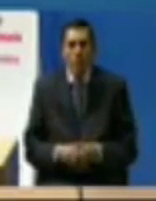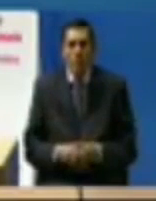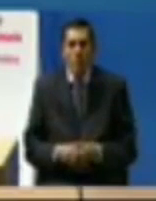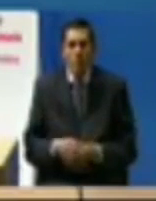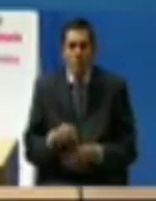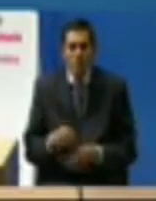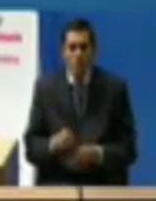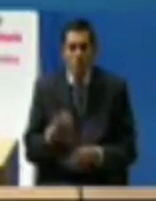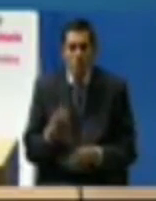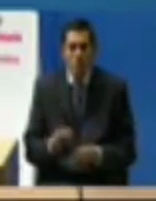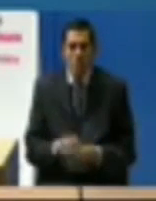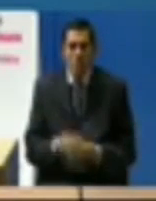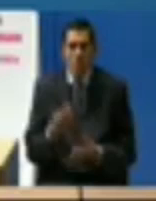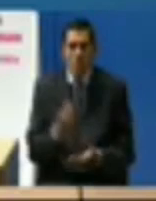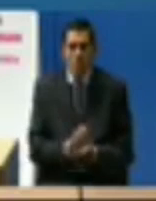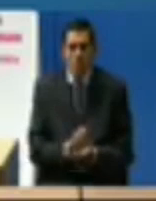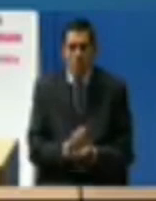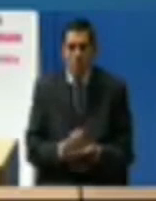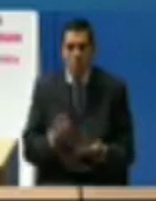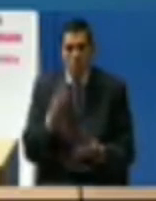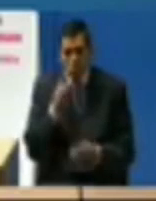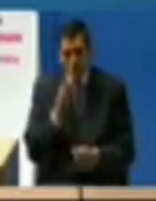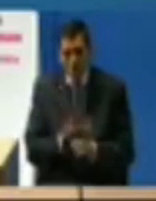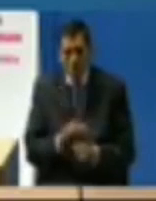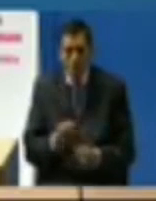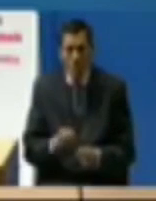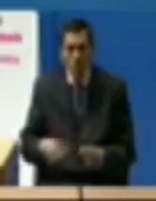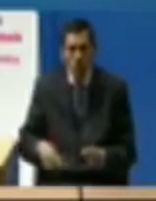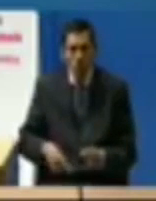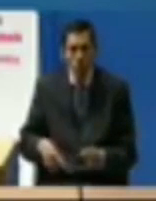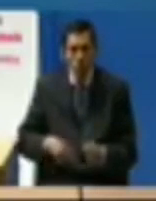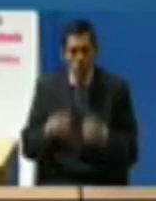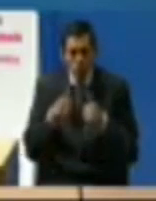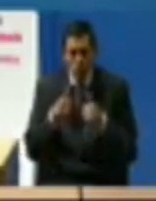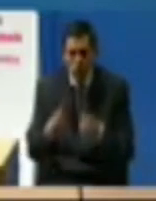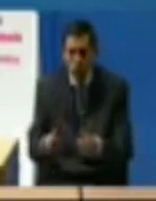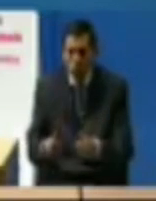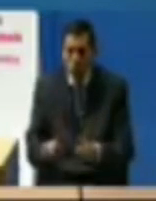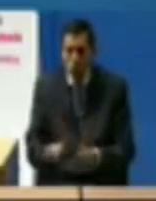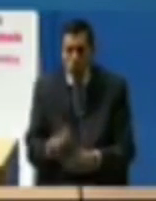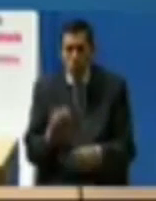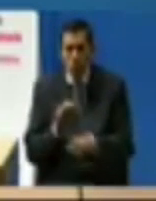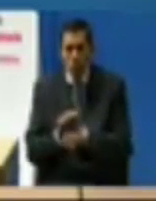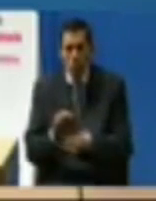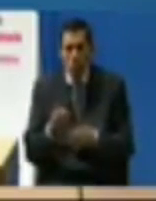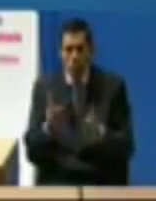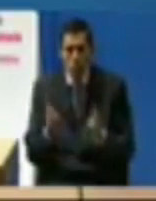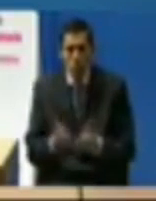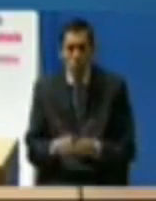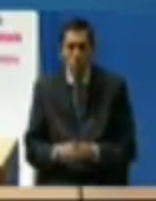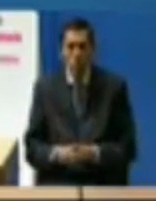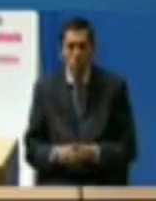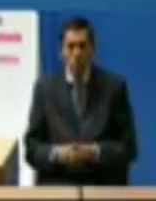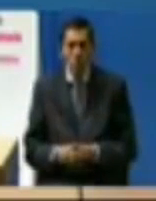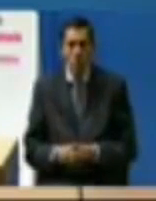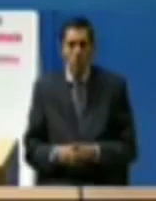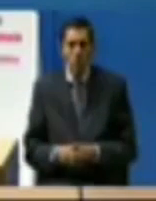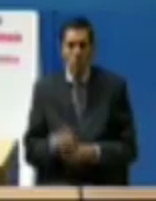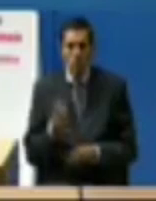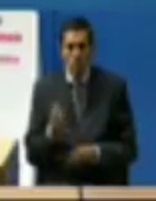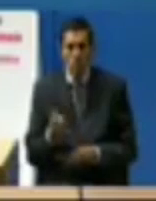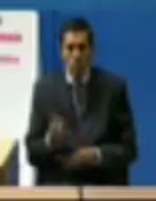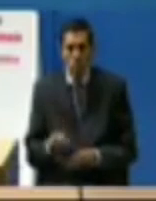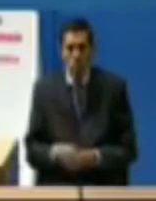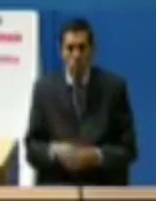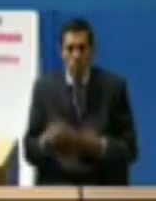exigir responsabilidad de los gobiernos a la hora de atender este tipo de situaciones. De ahí que la base de datos que nos acaban